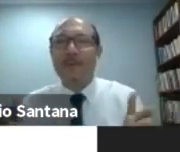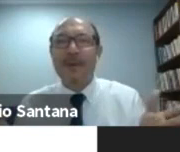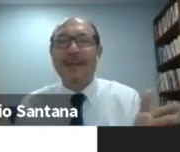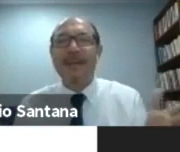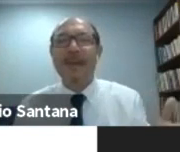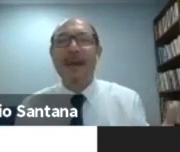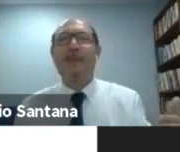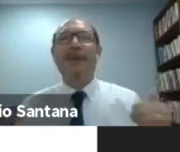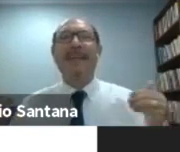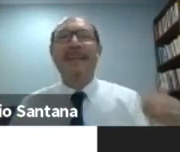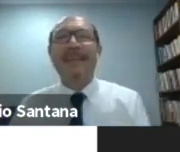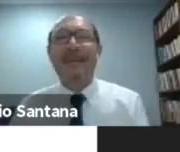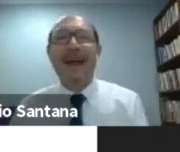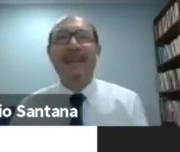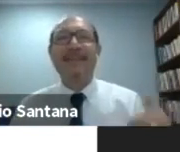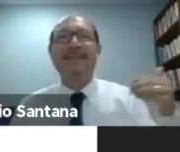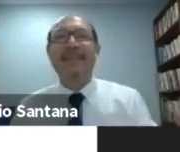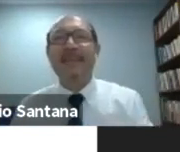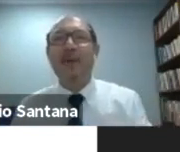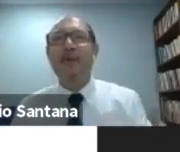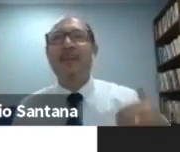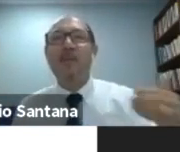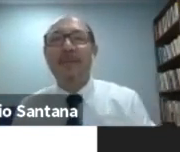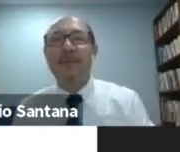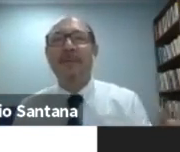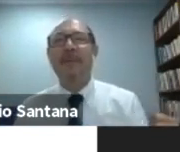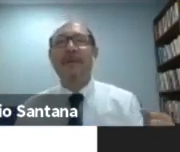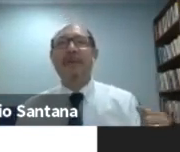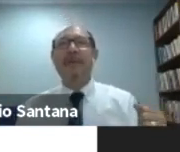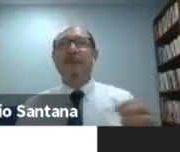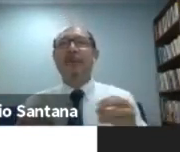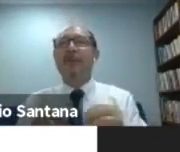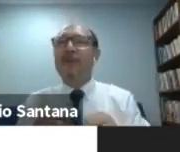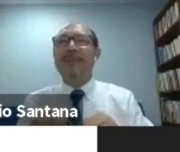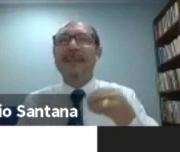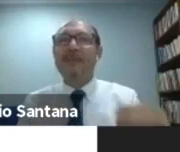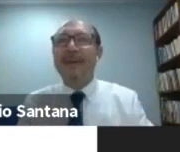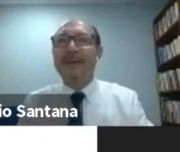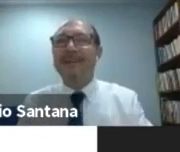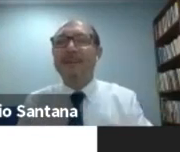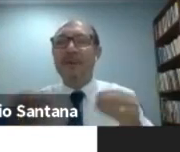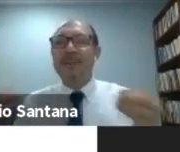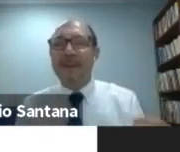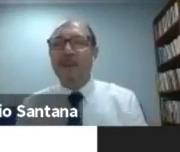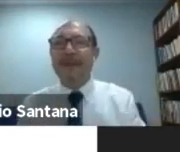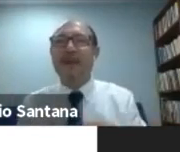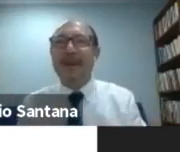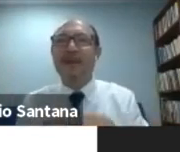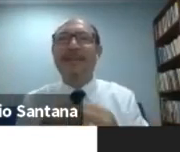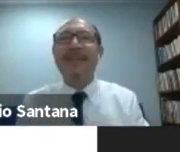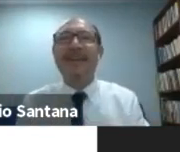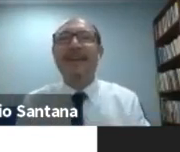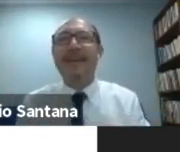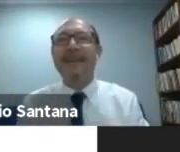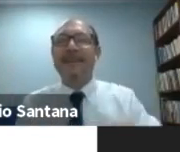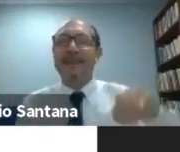7 o 8 horas al día porque tienen que trabajar 17 o 24. donde no pueden desayunar casi todos los días porque en